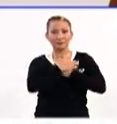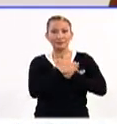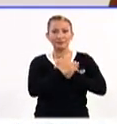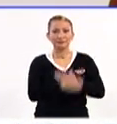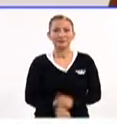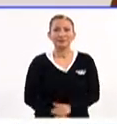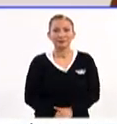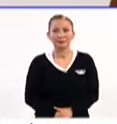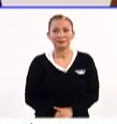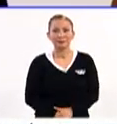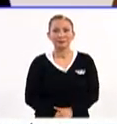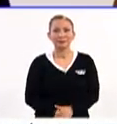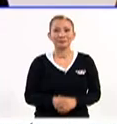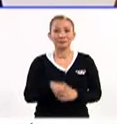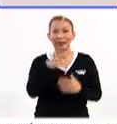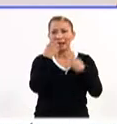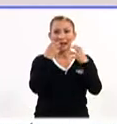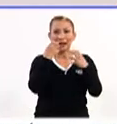amaba.